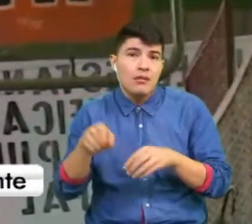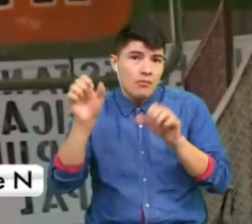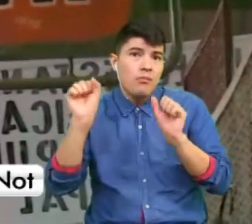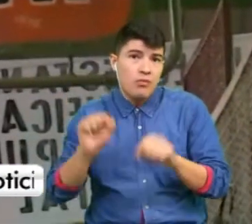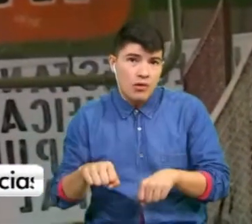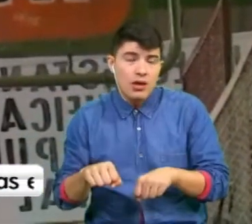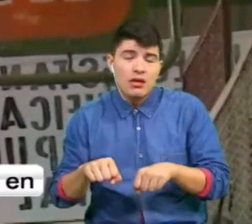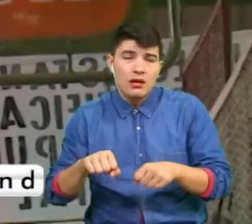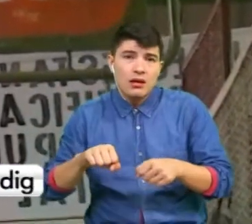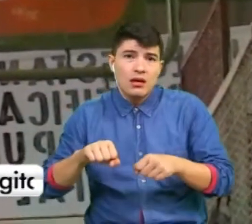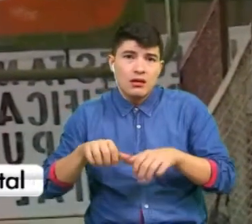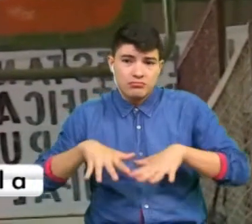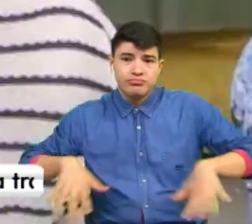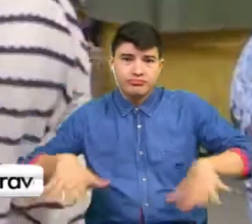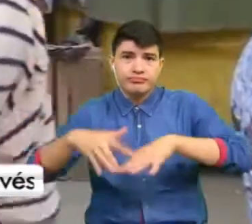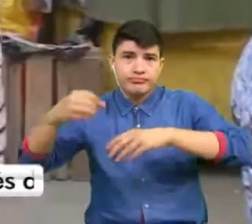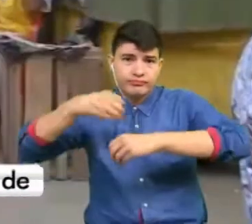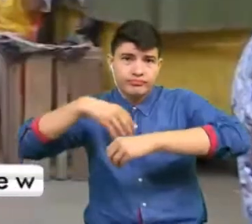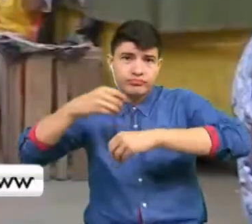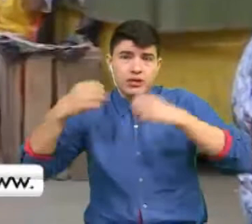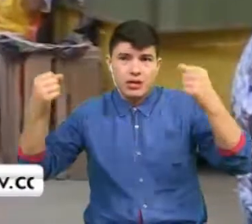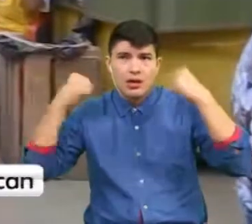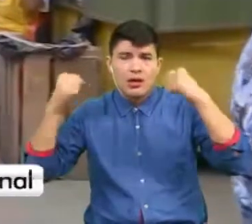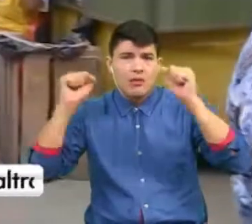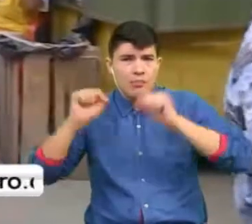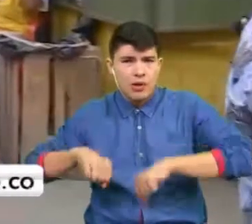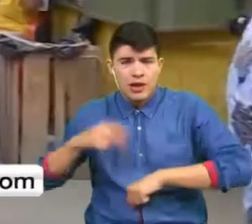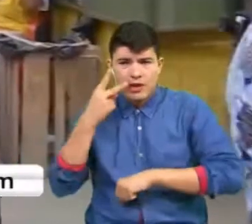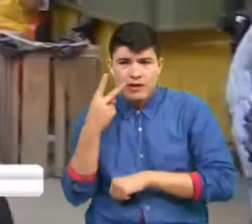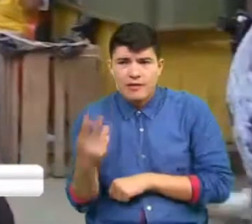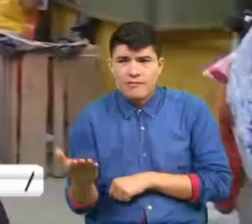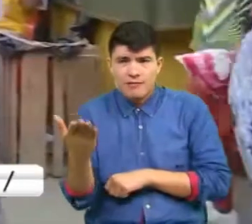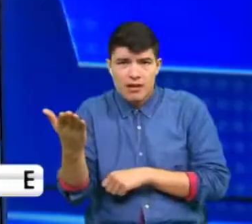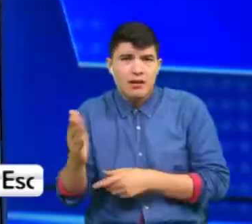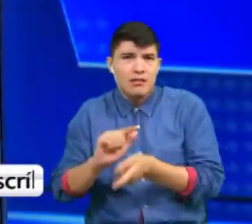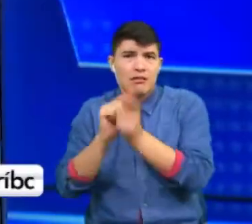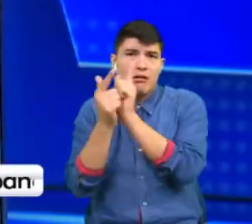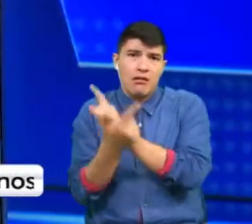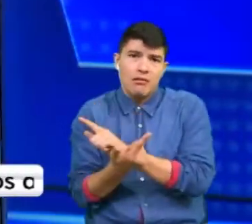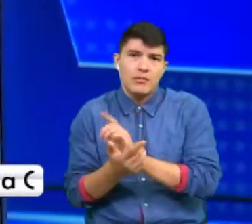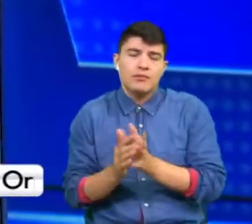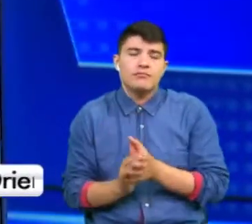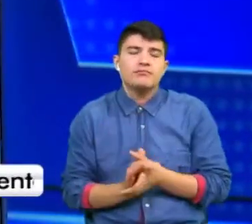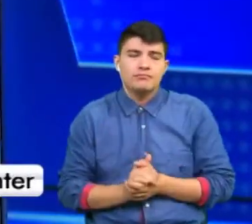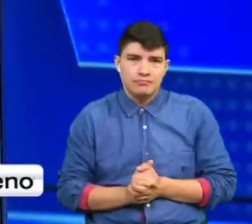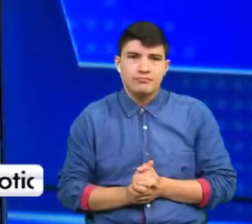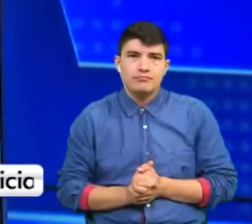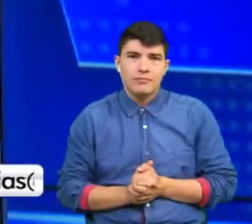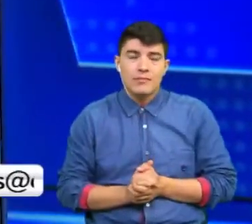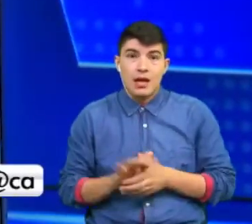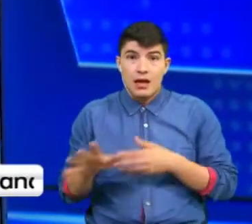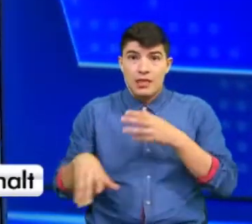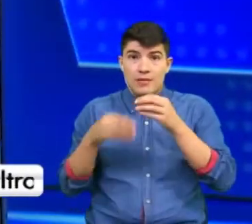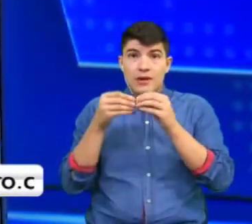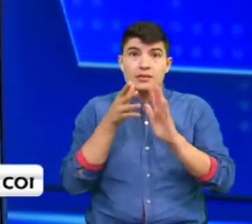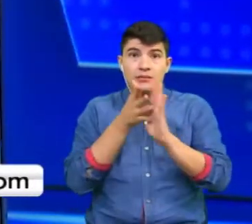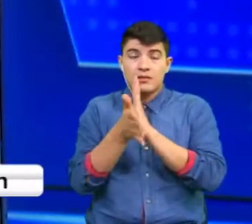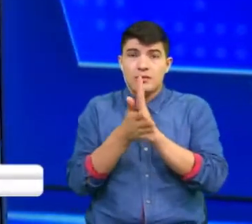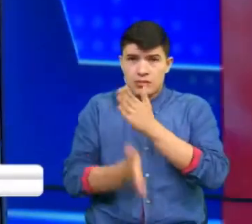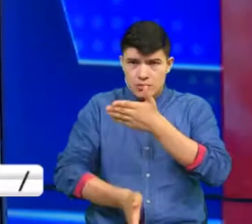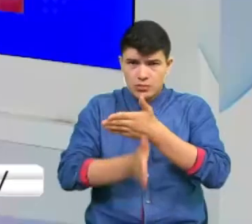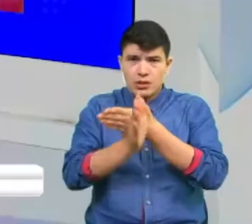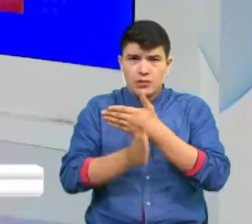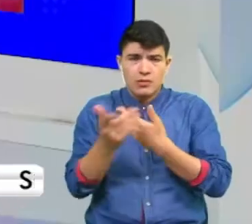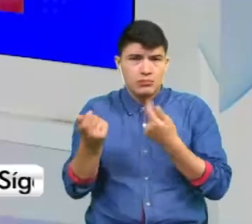que la plaza de mercado de Piedecuesta sea vista de una forma diferente. Y a propósito de esta información, se continúan haciendo